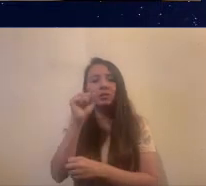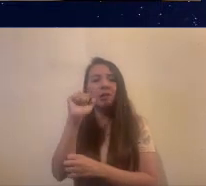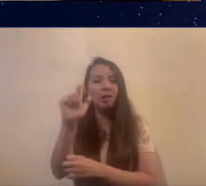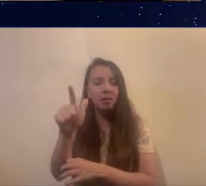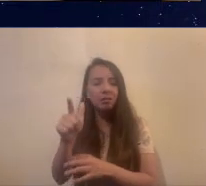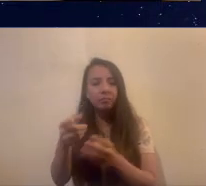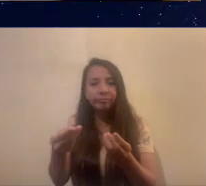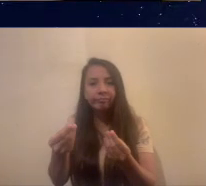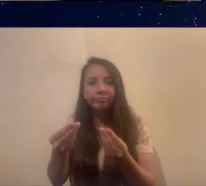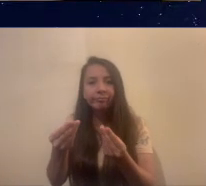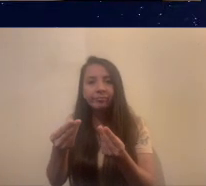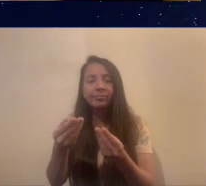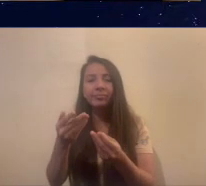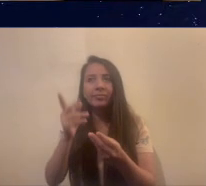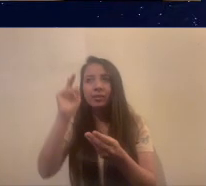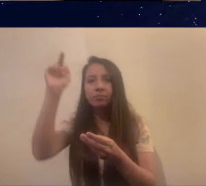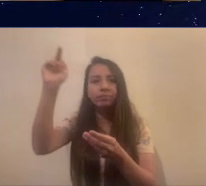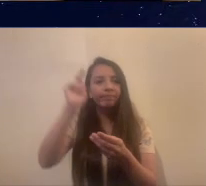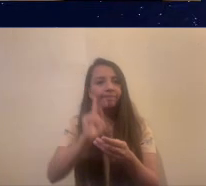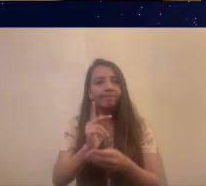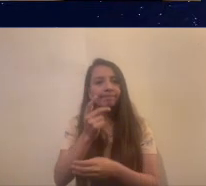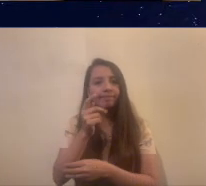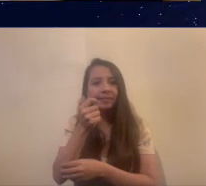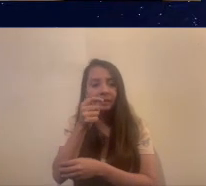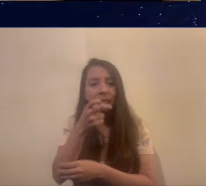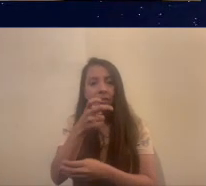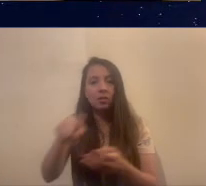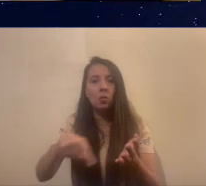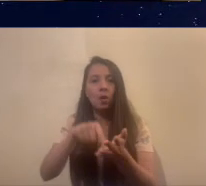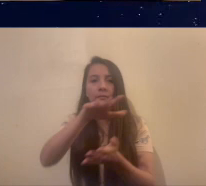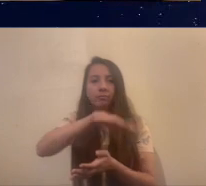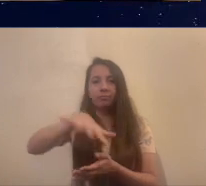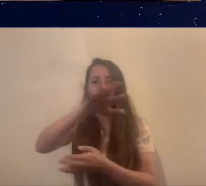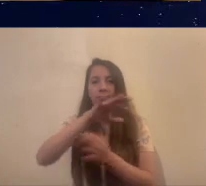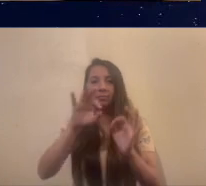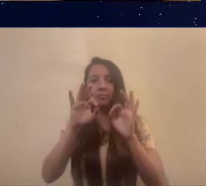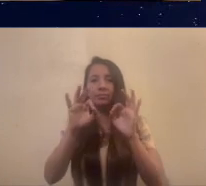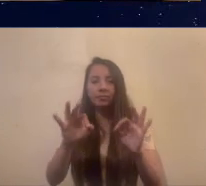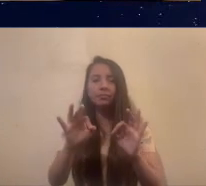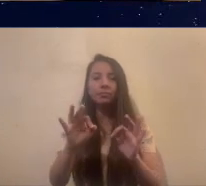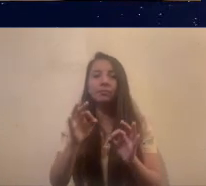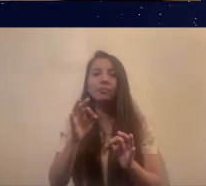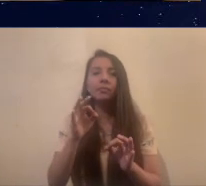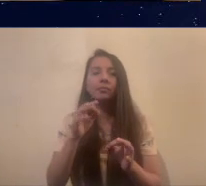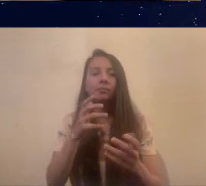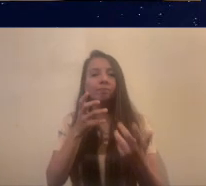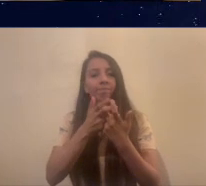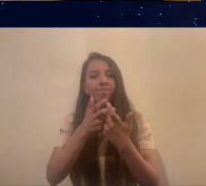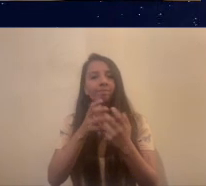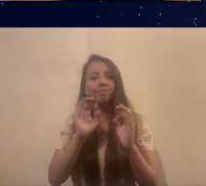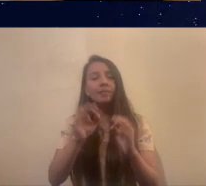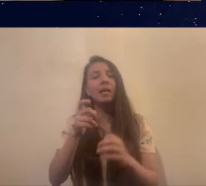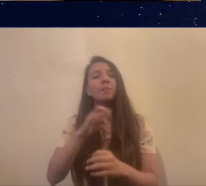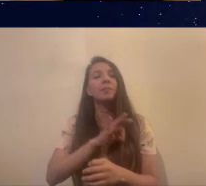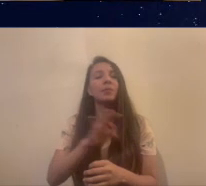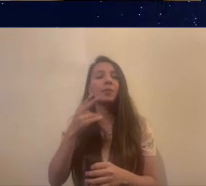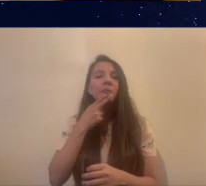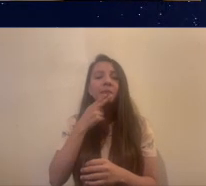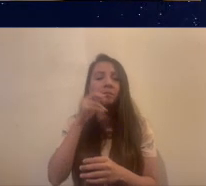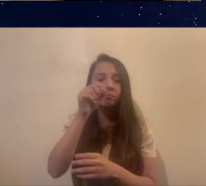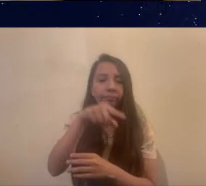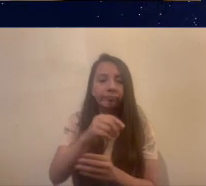fracturas en algunas superficies con arcillas, baja presión y una amplitud térmica muy